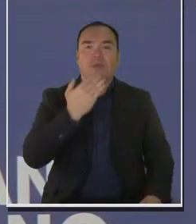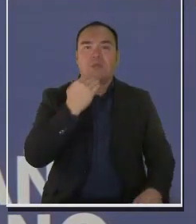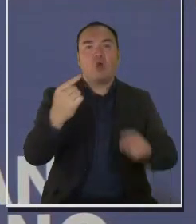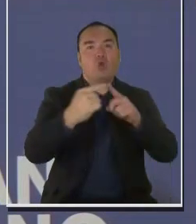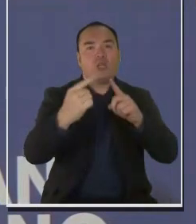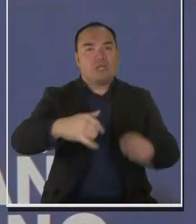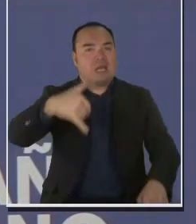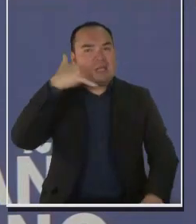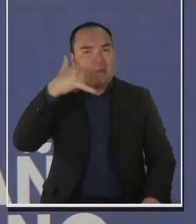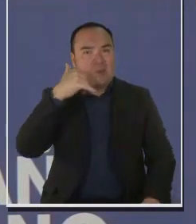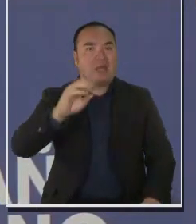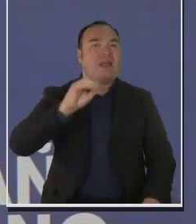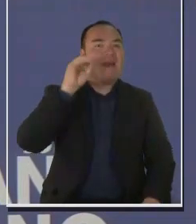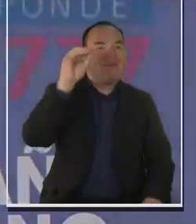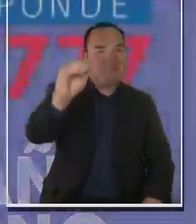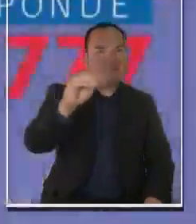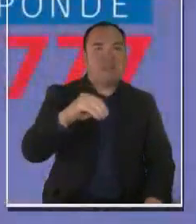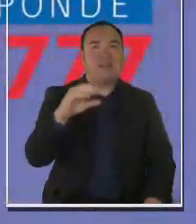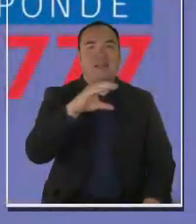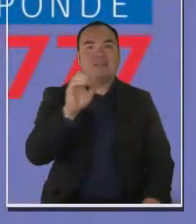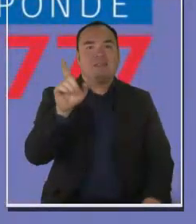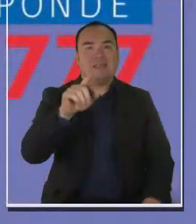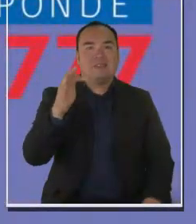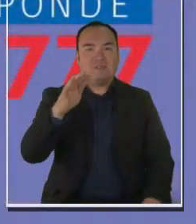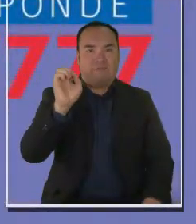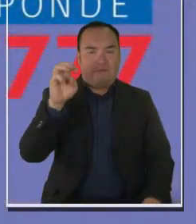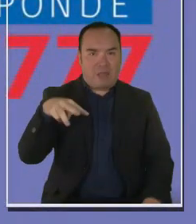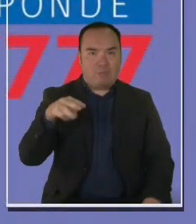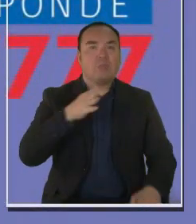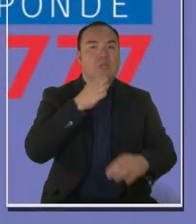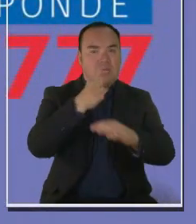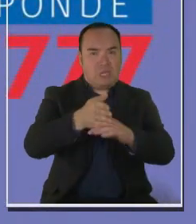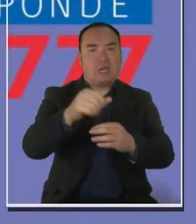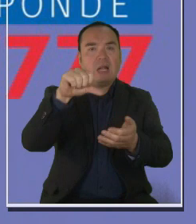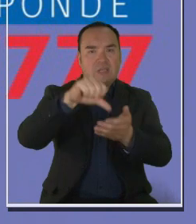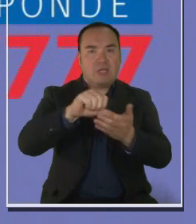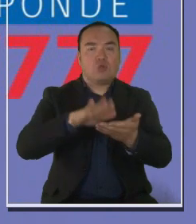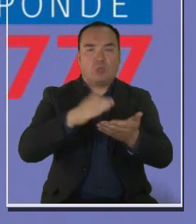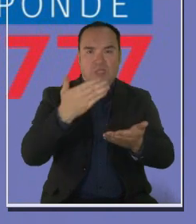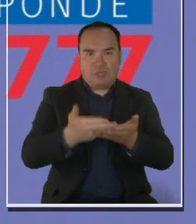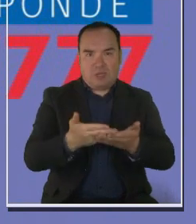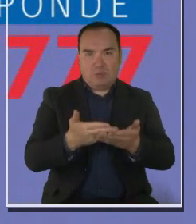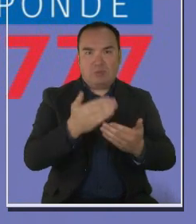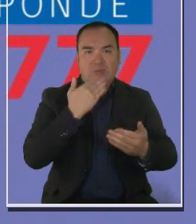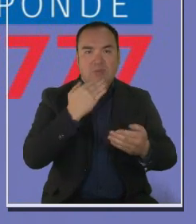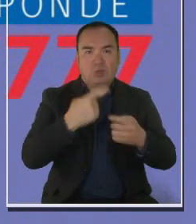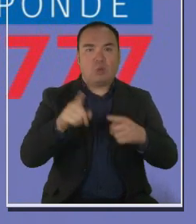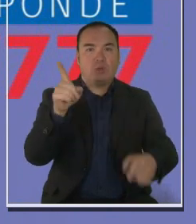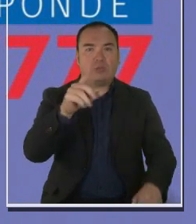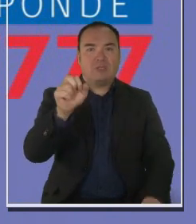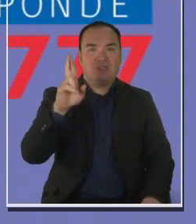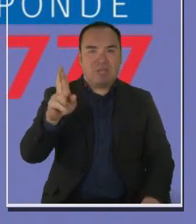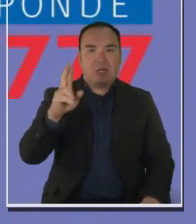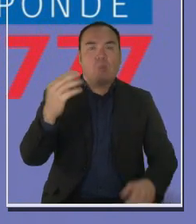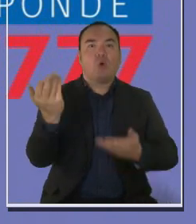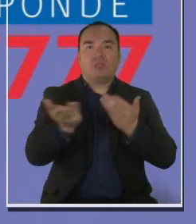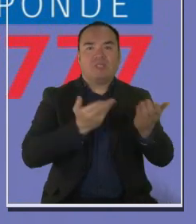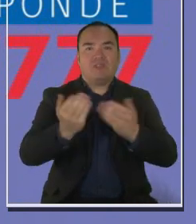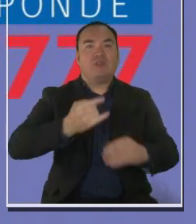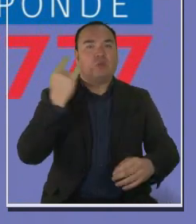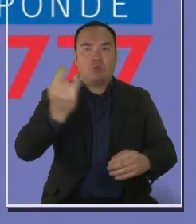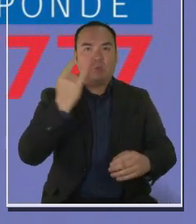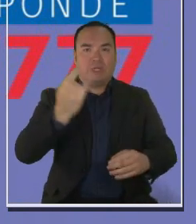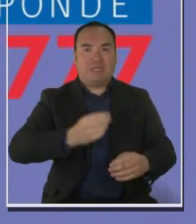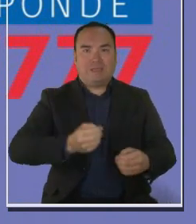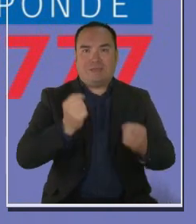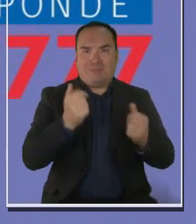para que puedan ir a su centro de salud familiar. Los SAR son servicios de urgencia de alta resolutividad, y los